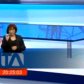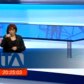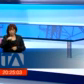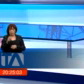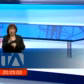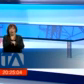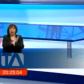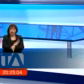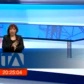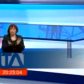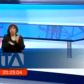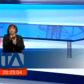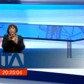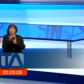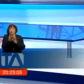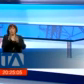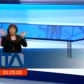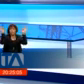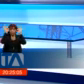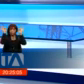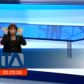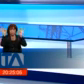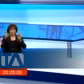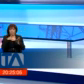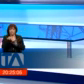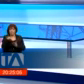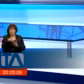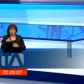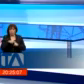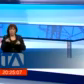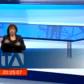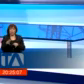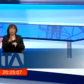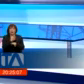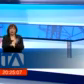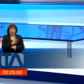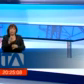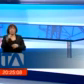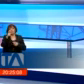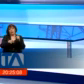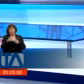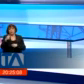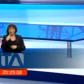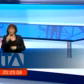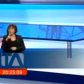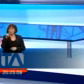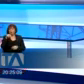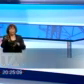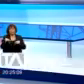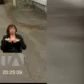alumbrado público en las planillas de luz. La decisión se da luego del rechazo de la ciudadanía por el nuevo tarifario.